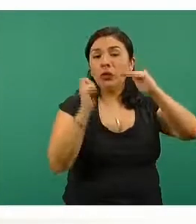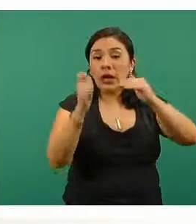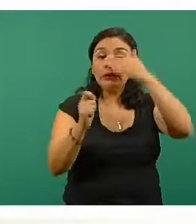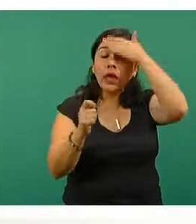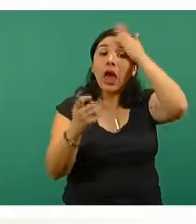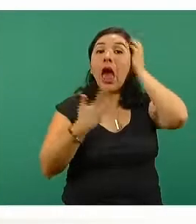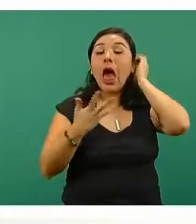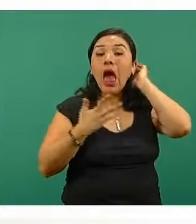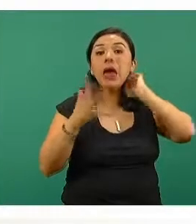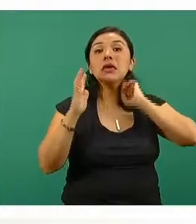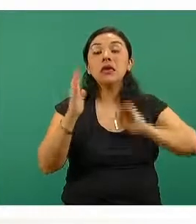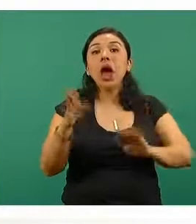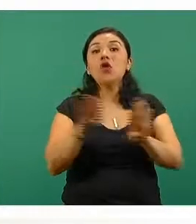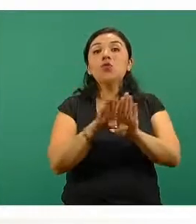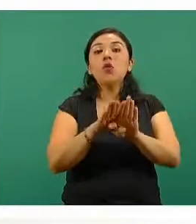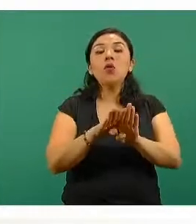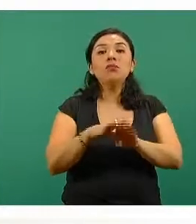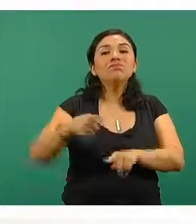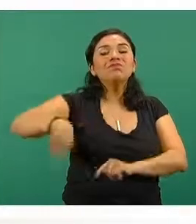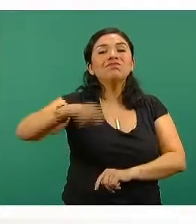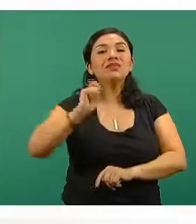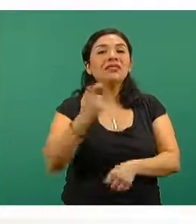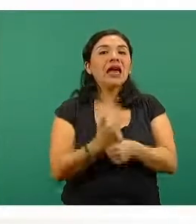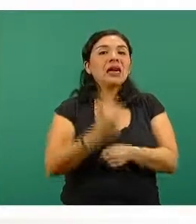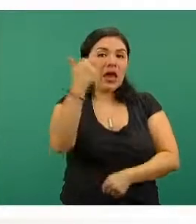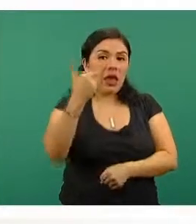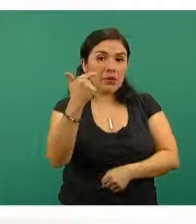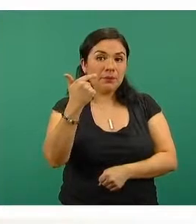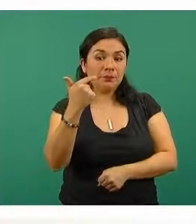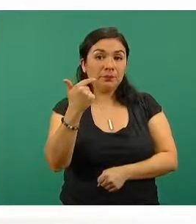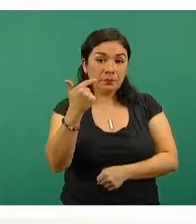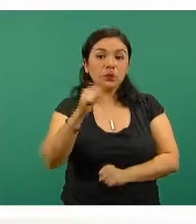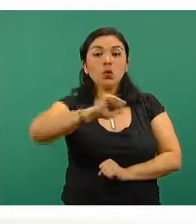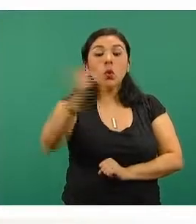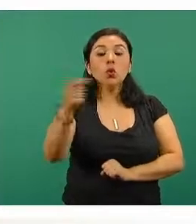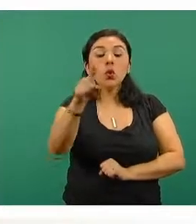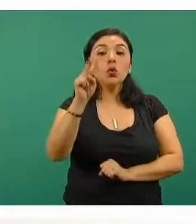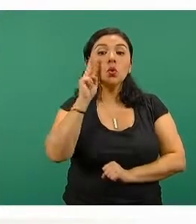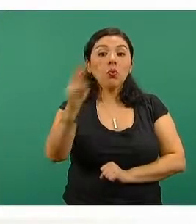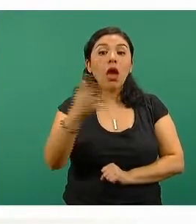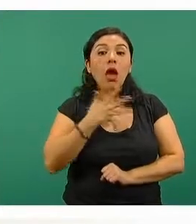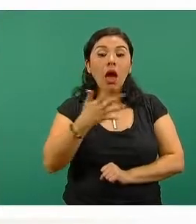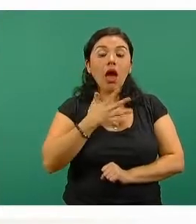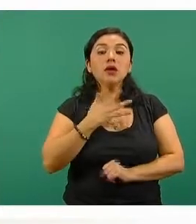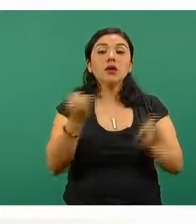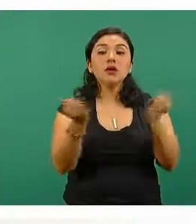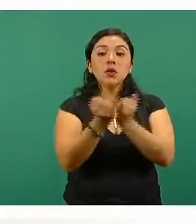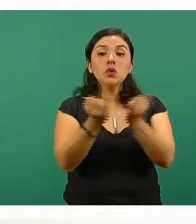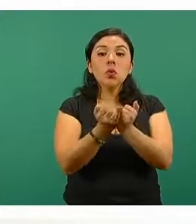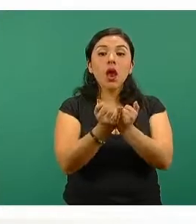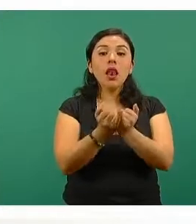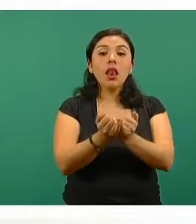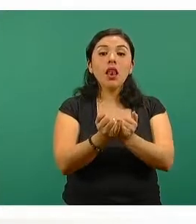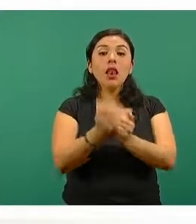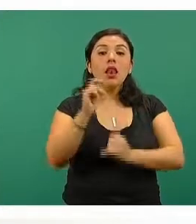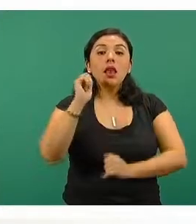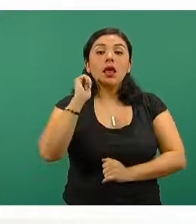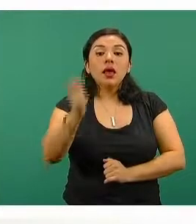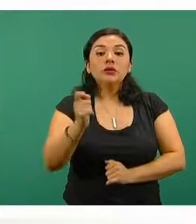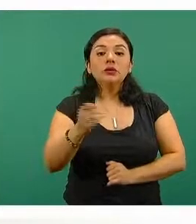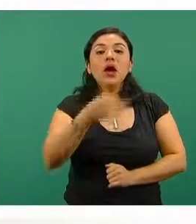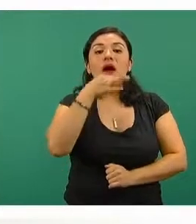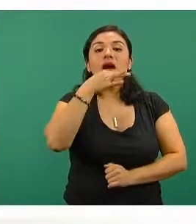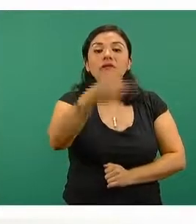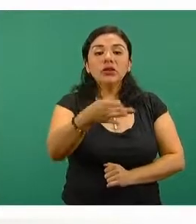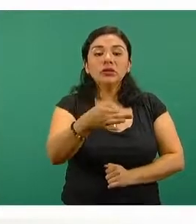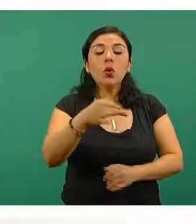1%, son considerados casos graves. Y como pueden ver, también tenemos la